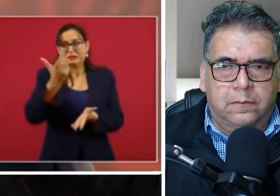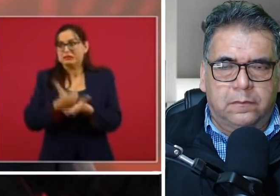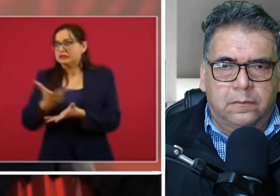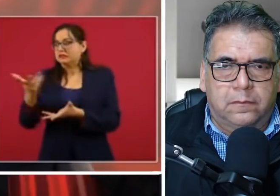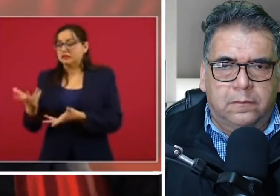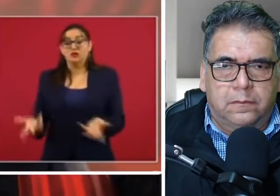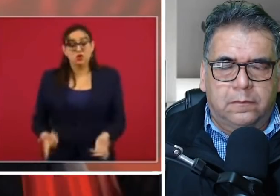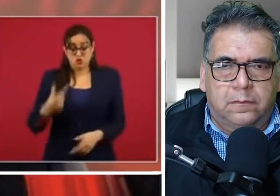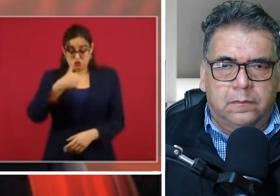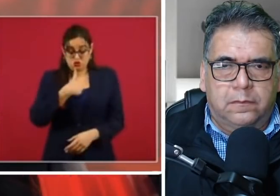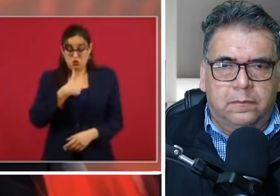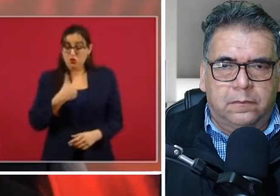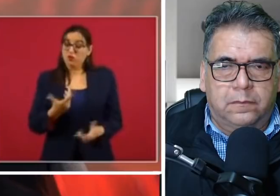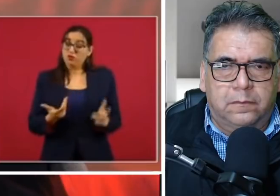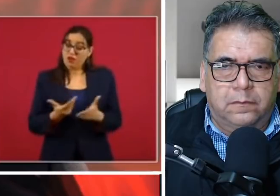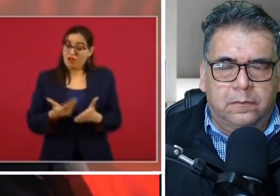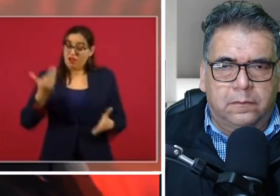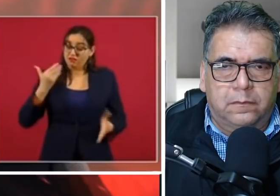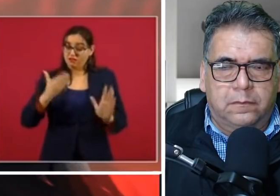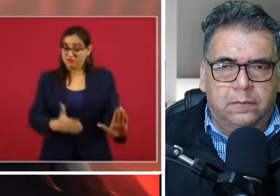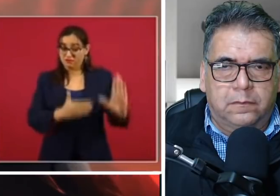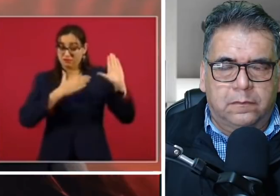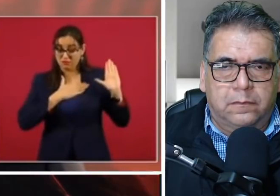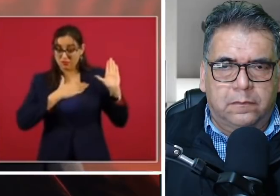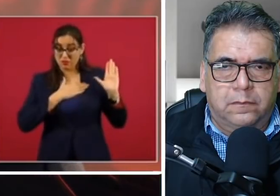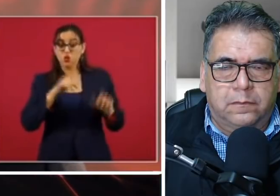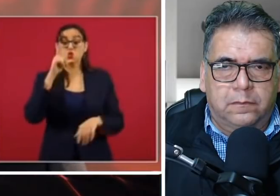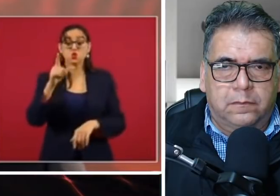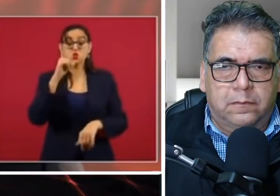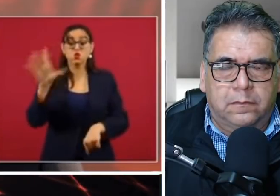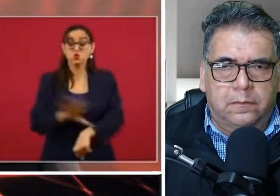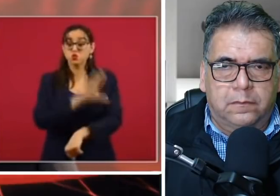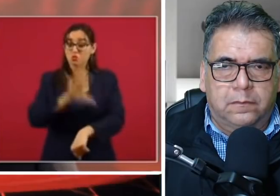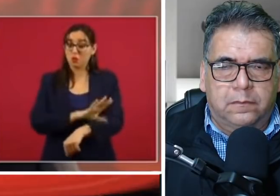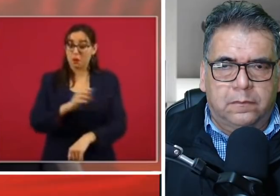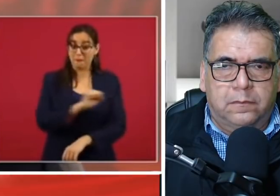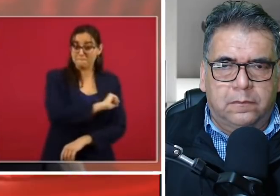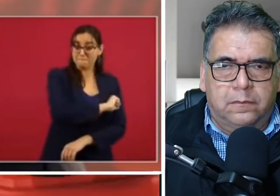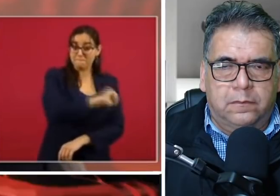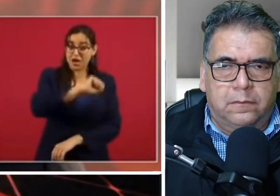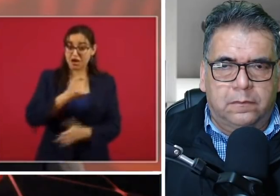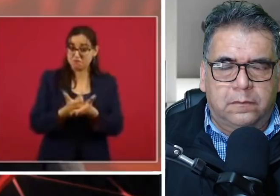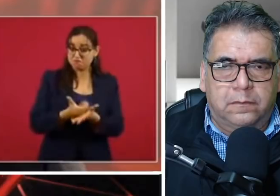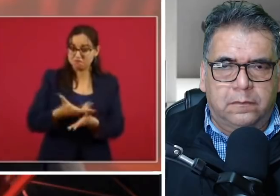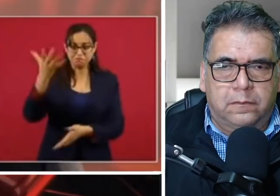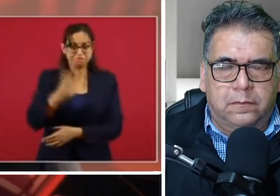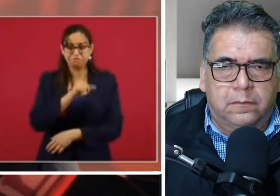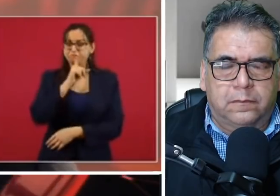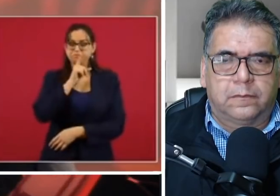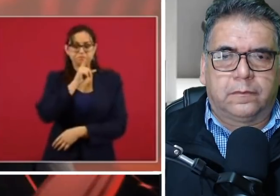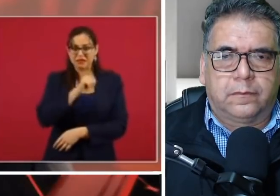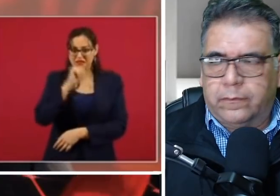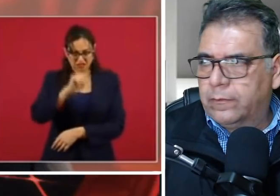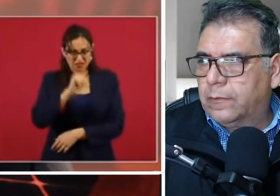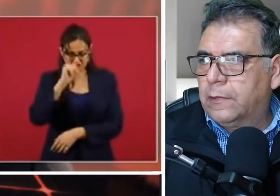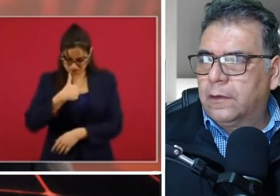de que no va a aumentar el precio de la energía eléctrica y lo he cumplido, pero